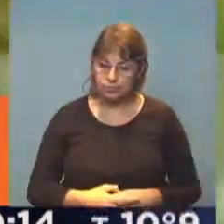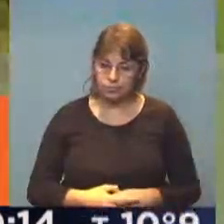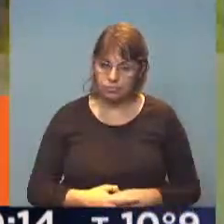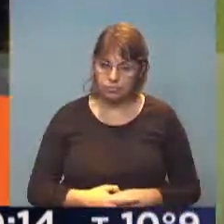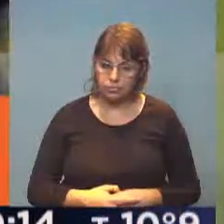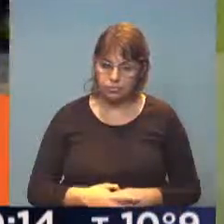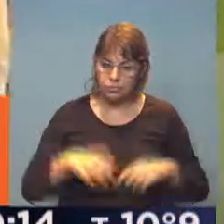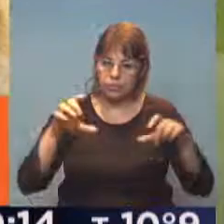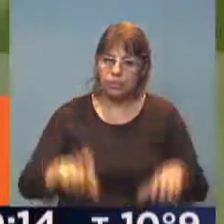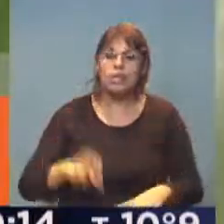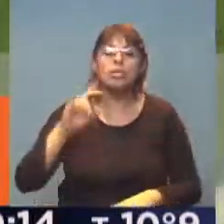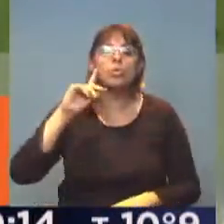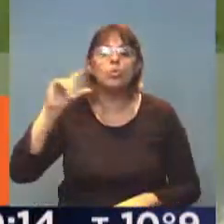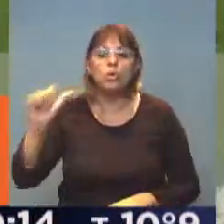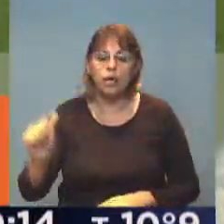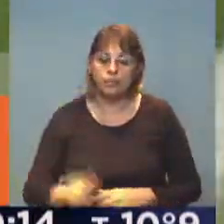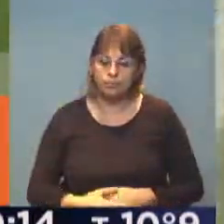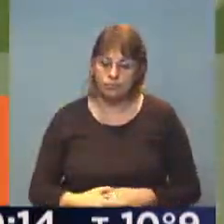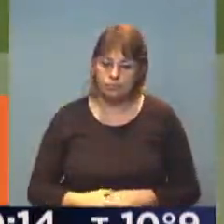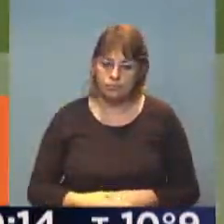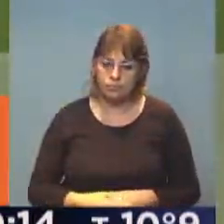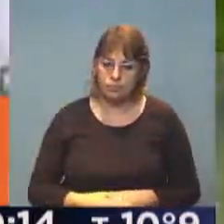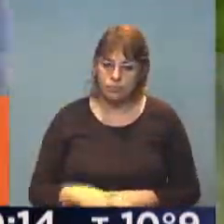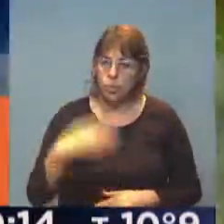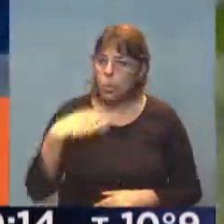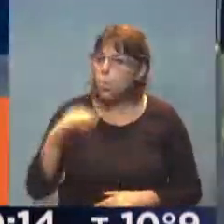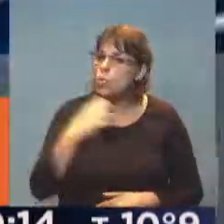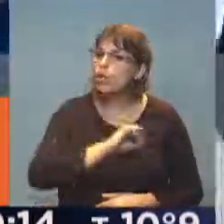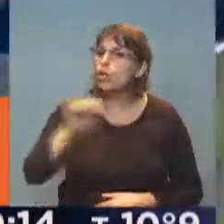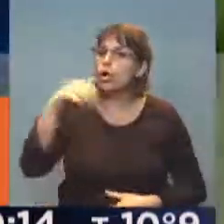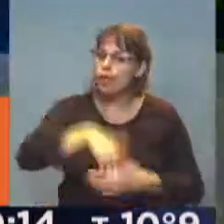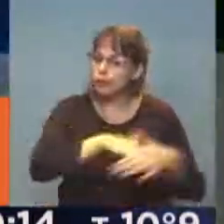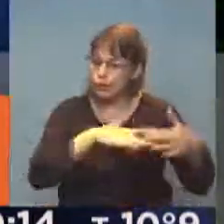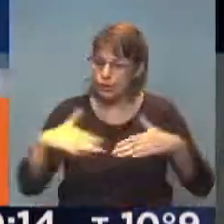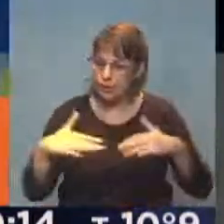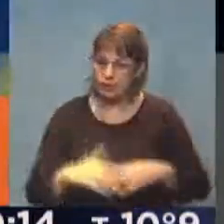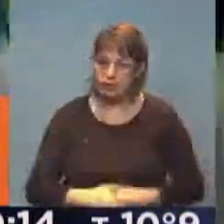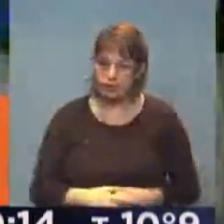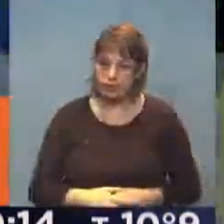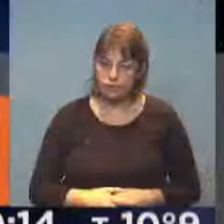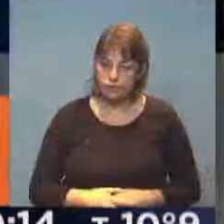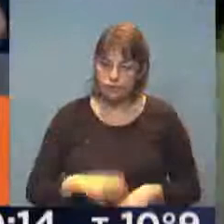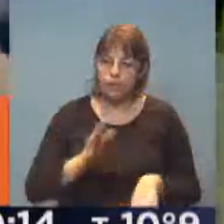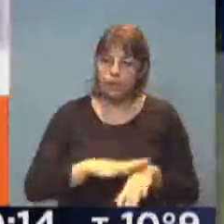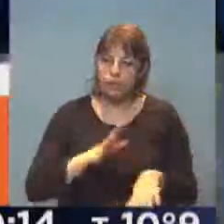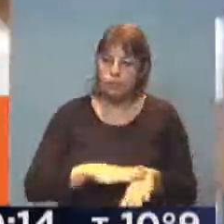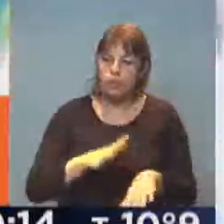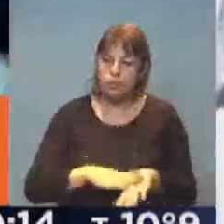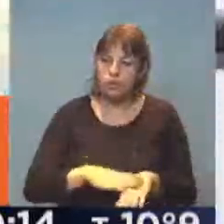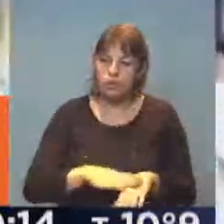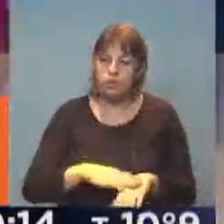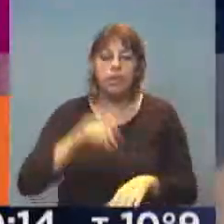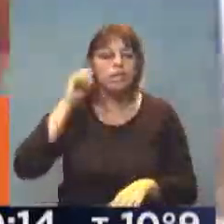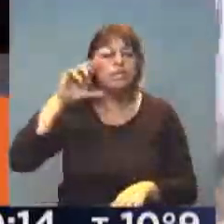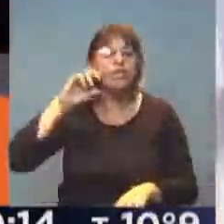Ruca. Kimei, el único gol del partido, lo anotó Santiago